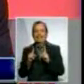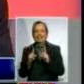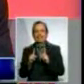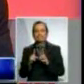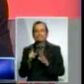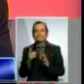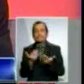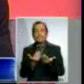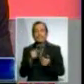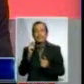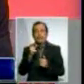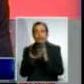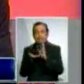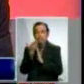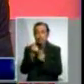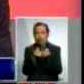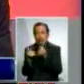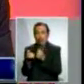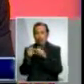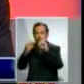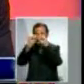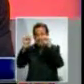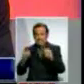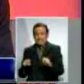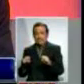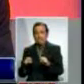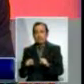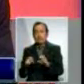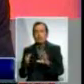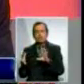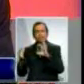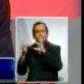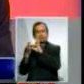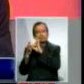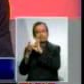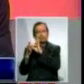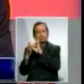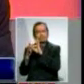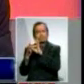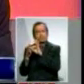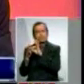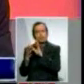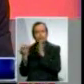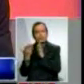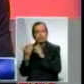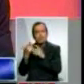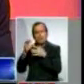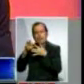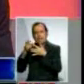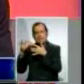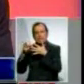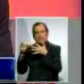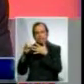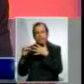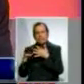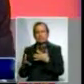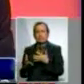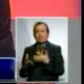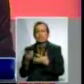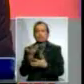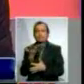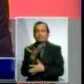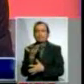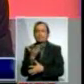alza de los costos del sistema se asocia también a muchos elementos que tenían que ver con la capacidad de gestión de las isapres